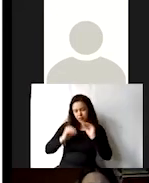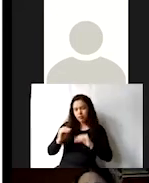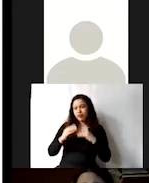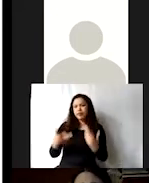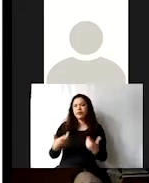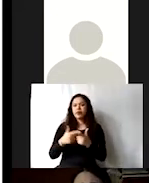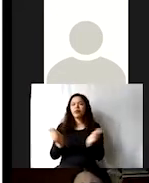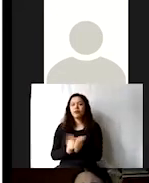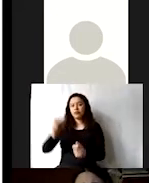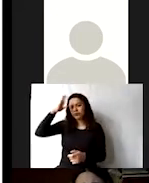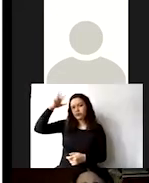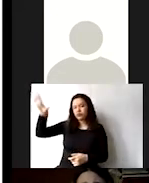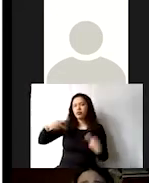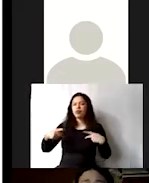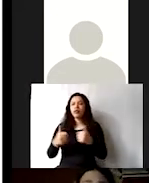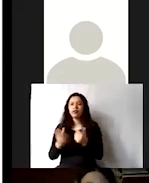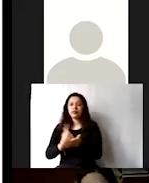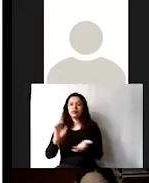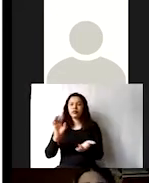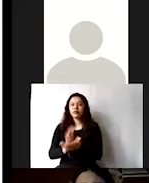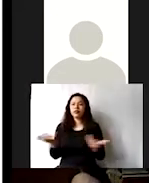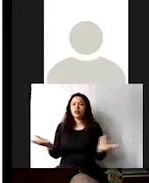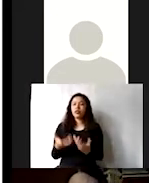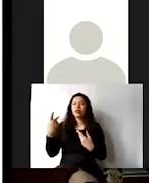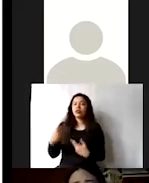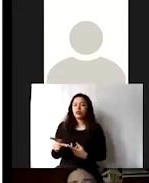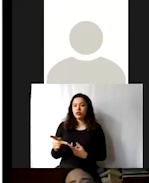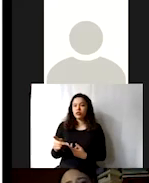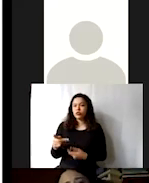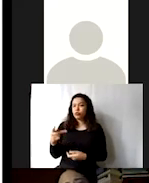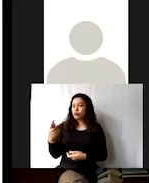mayores de personas con discapacidad que han creado sus propias